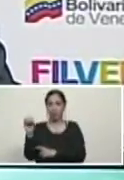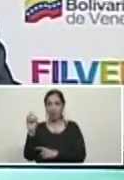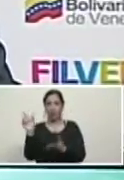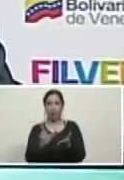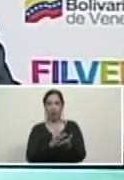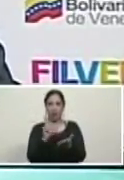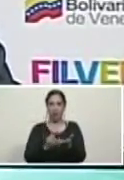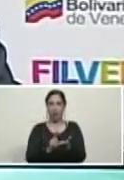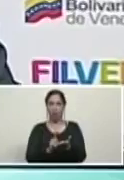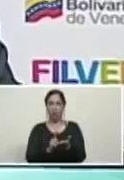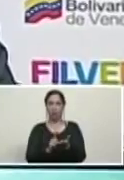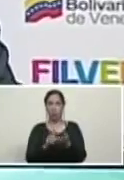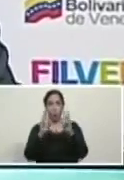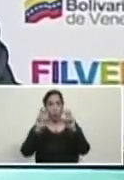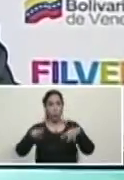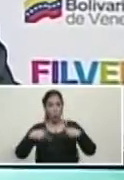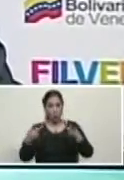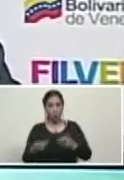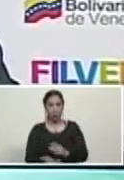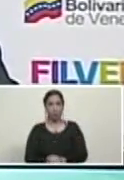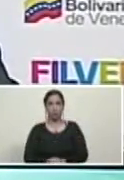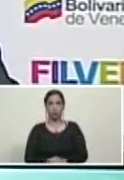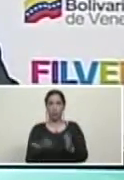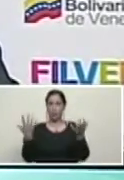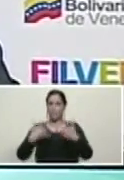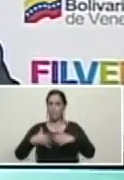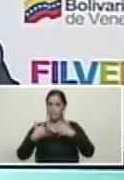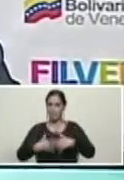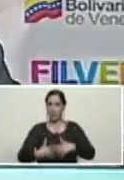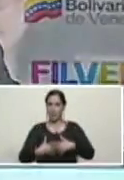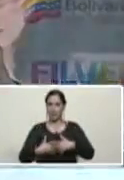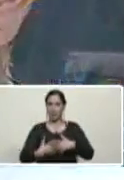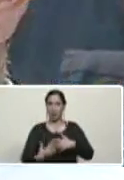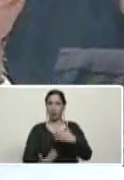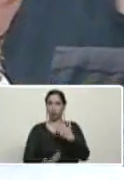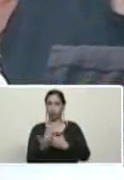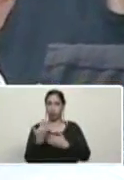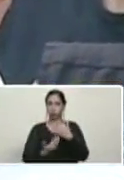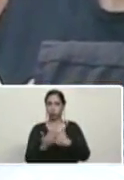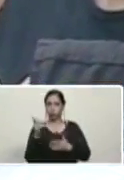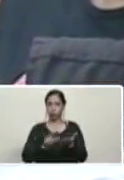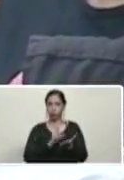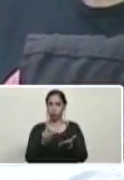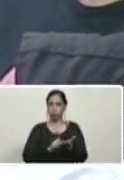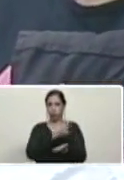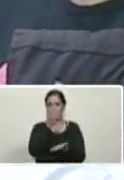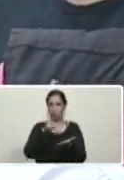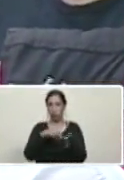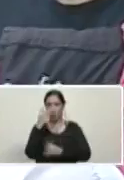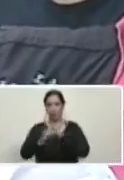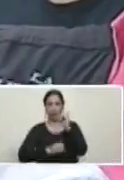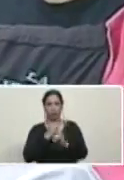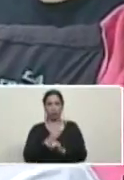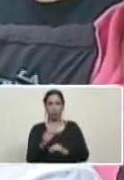recién editados en empresas editoriales nacionales e